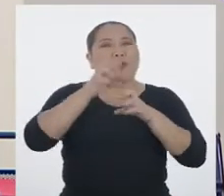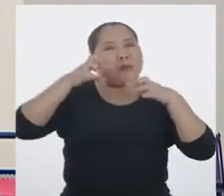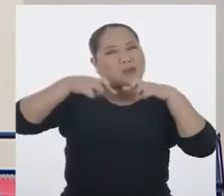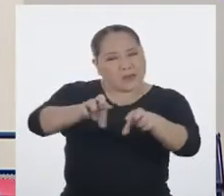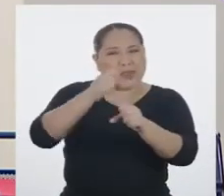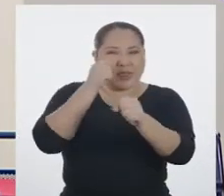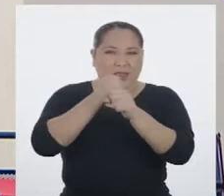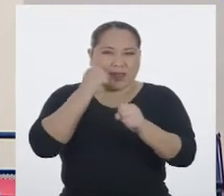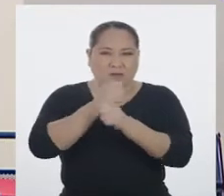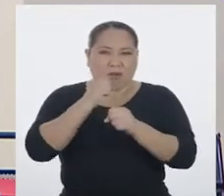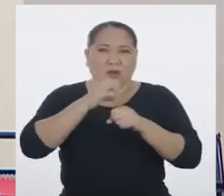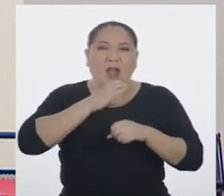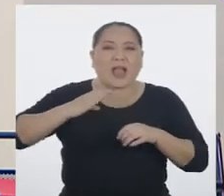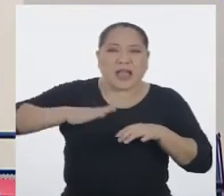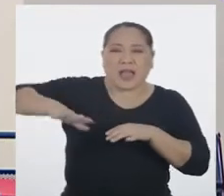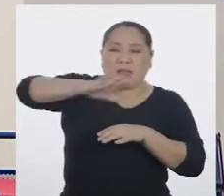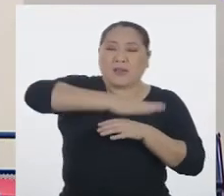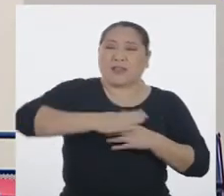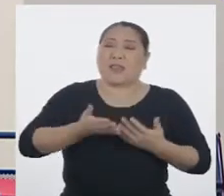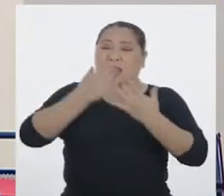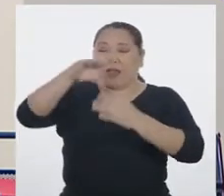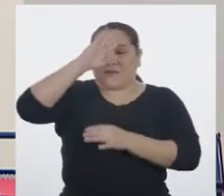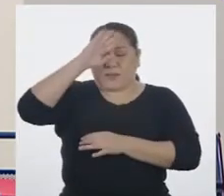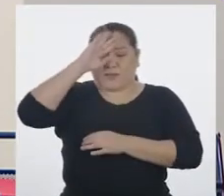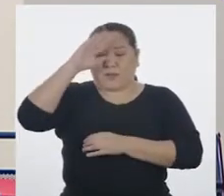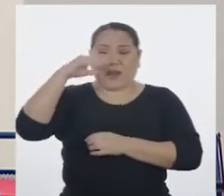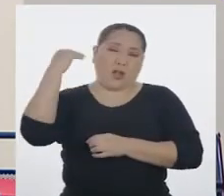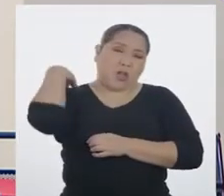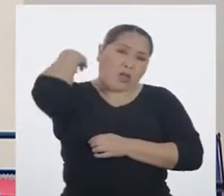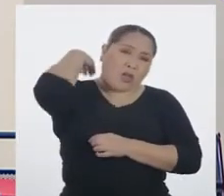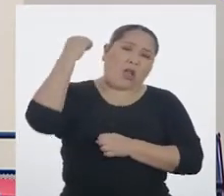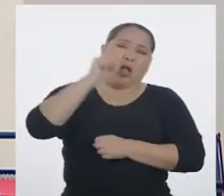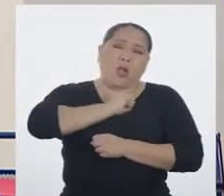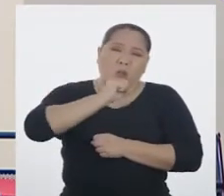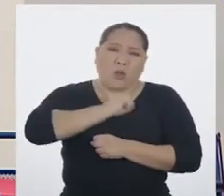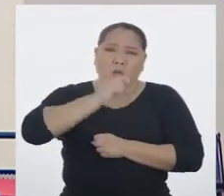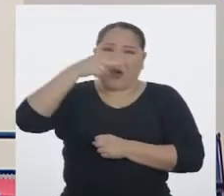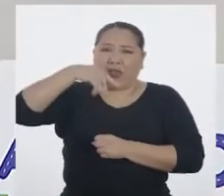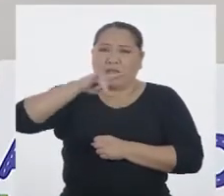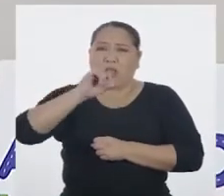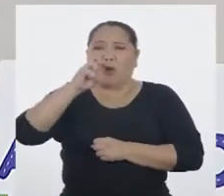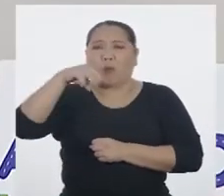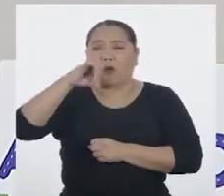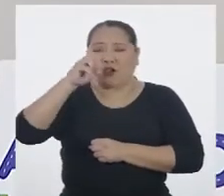el trabajo en el campo, sino que provocan cuadros de neumonía en niños menores de 5 años.